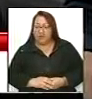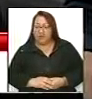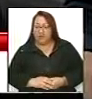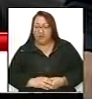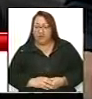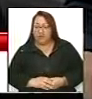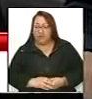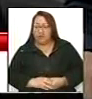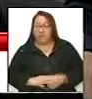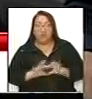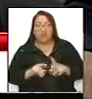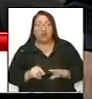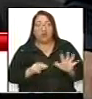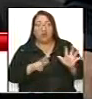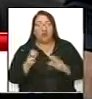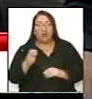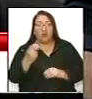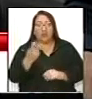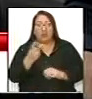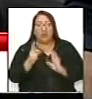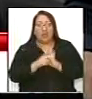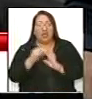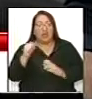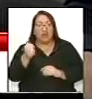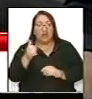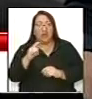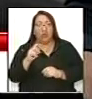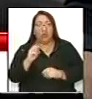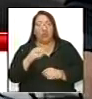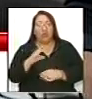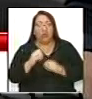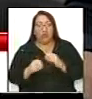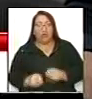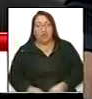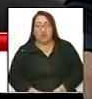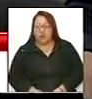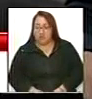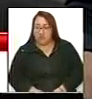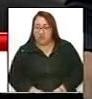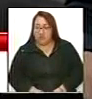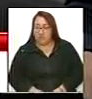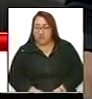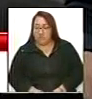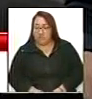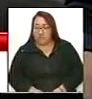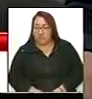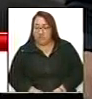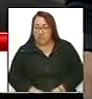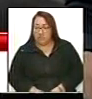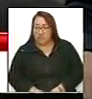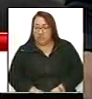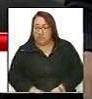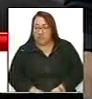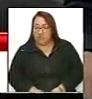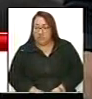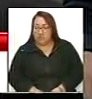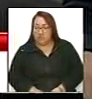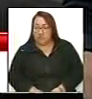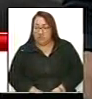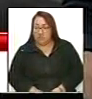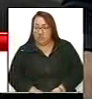legislativo 822, la ley de derecho de autor, que se ha modificado en la parte que han señalado. Y debo